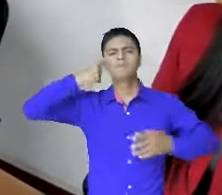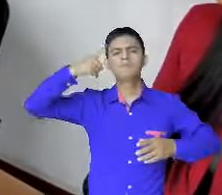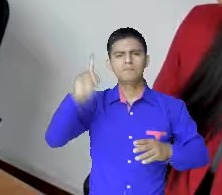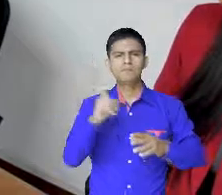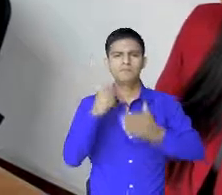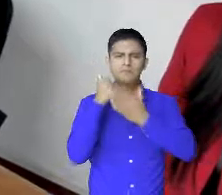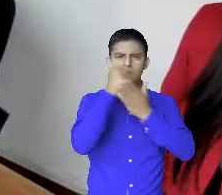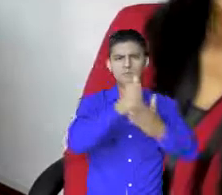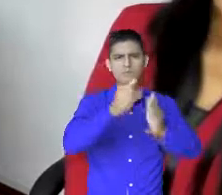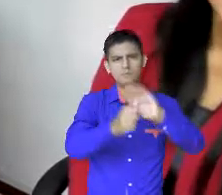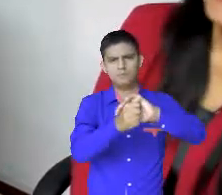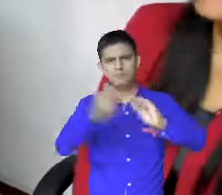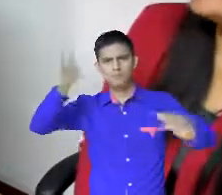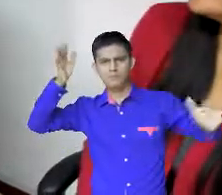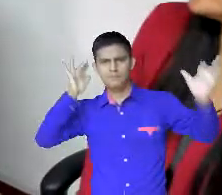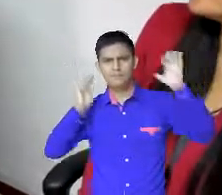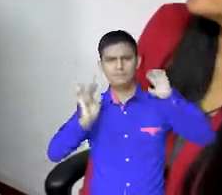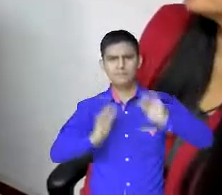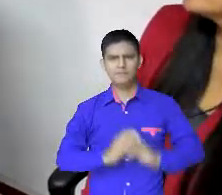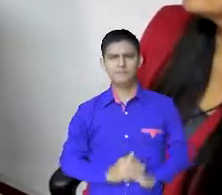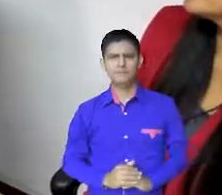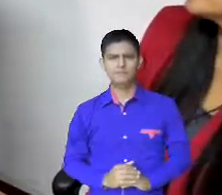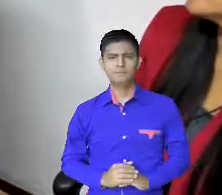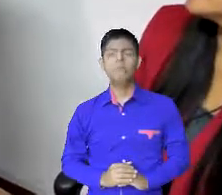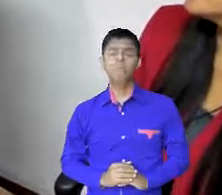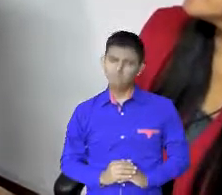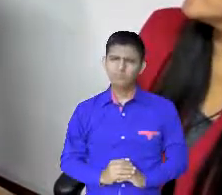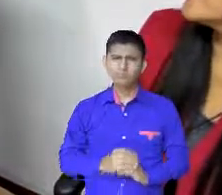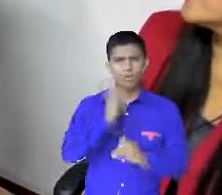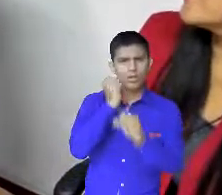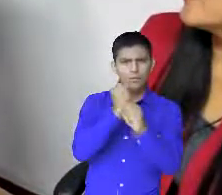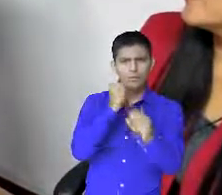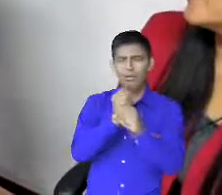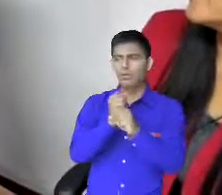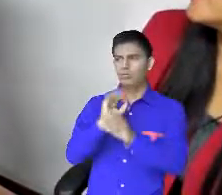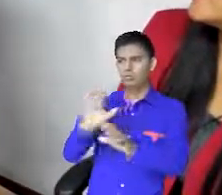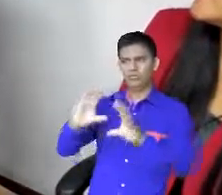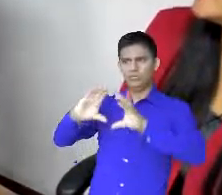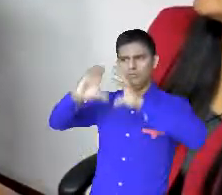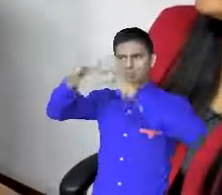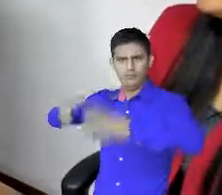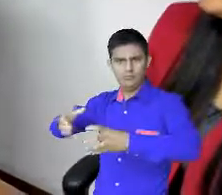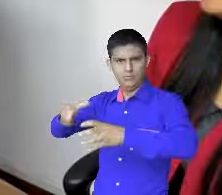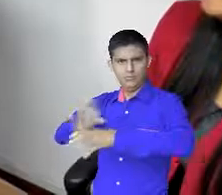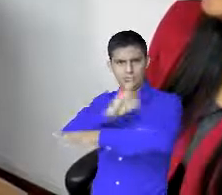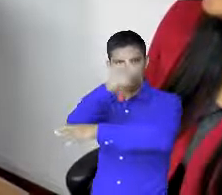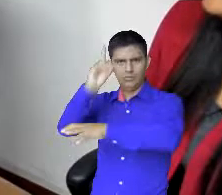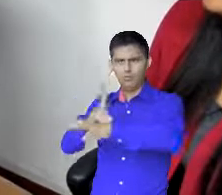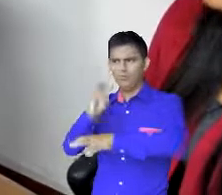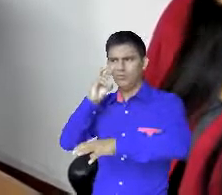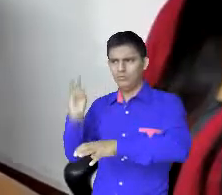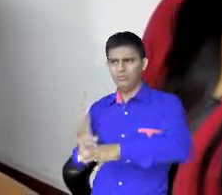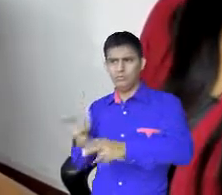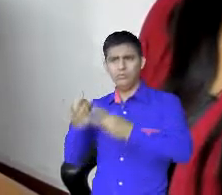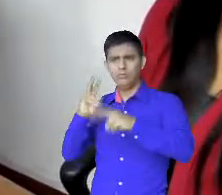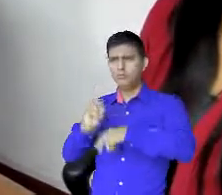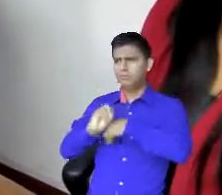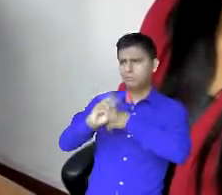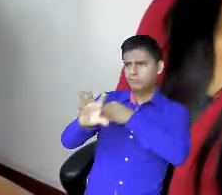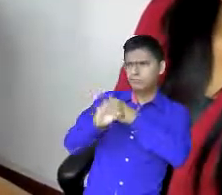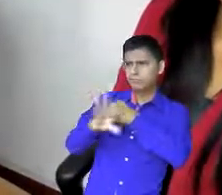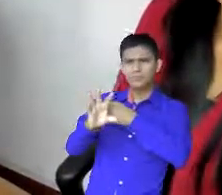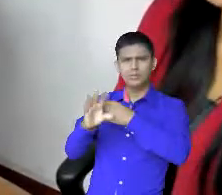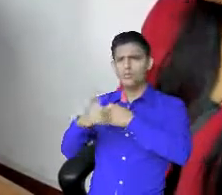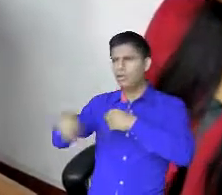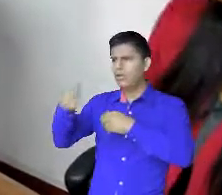conservación del Parque Perla. Este fue un trabajo de la Dirección de Turismo con la Dirección de Planificación, de tratar